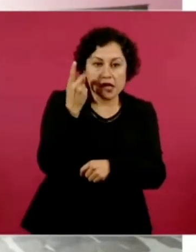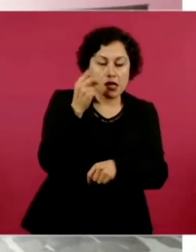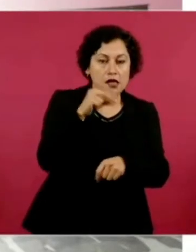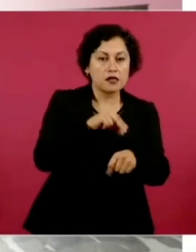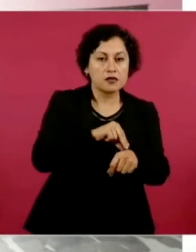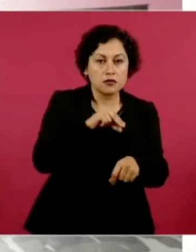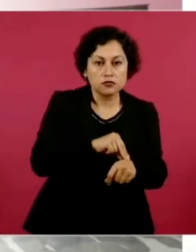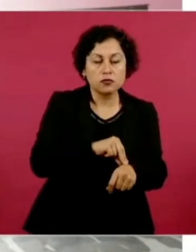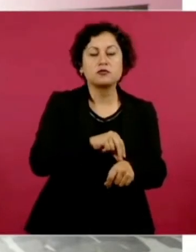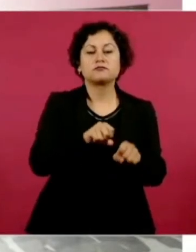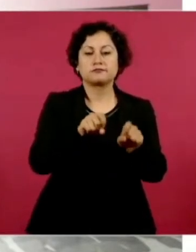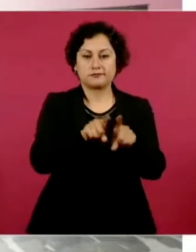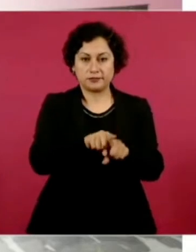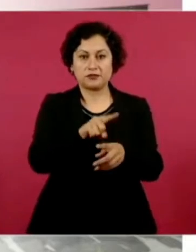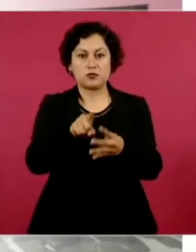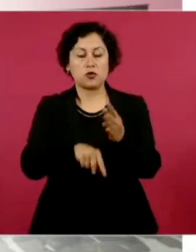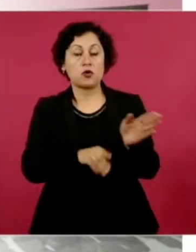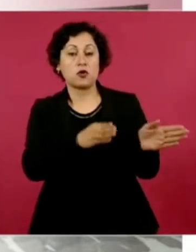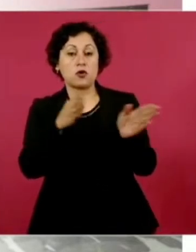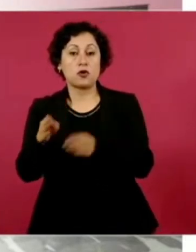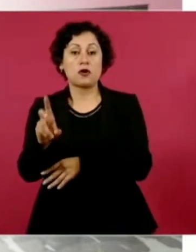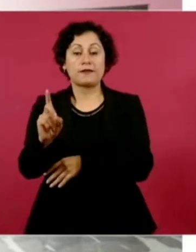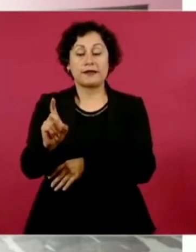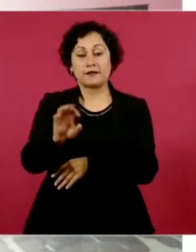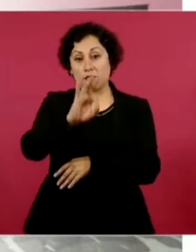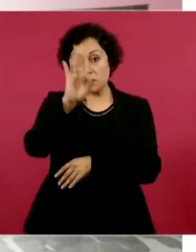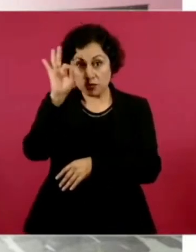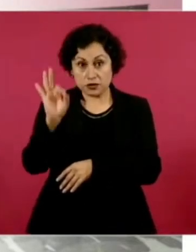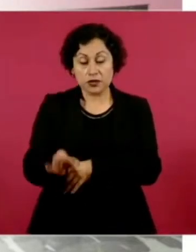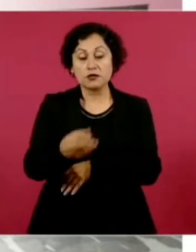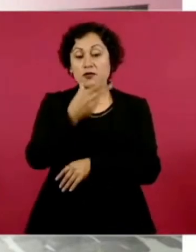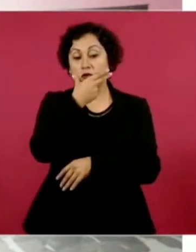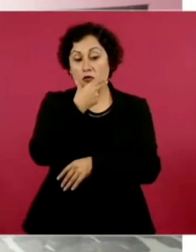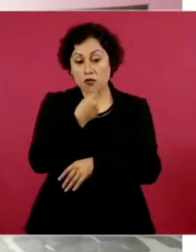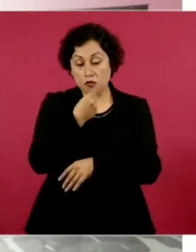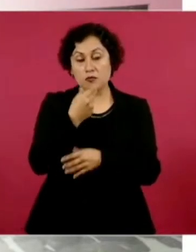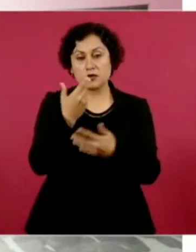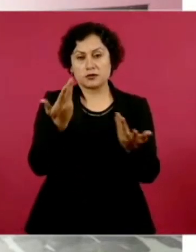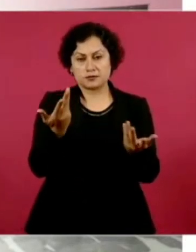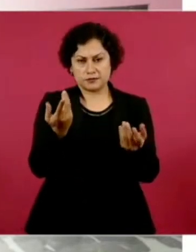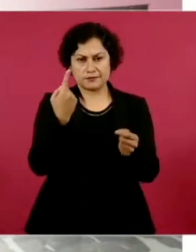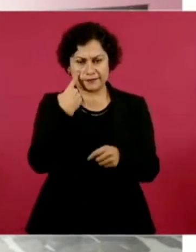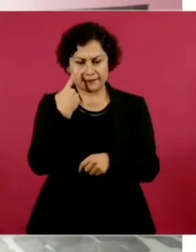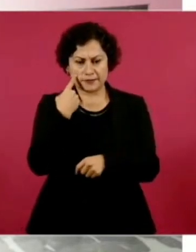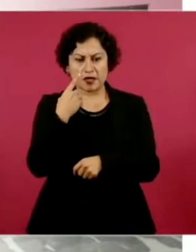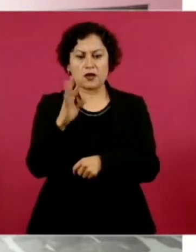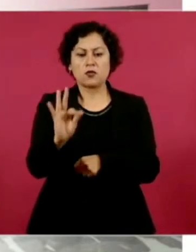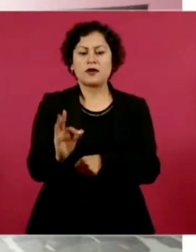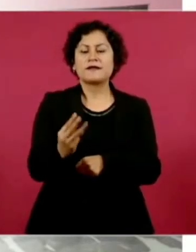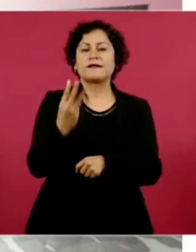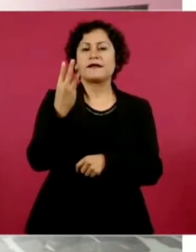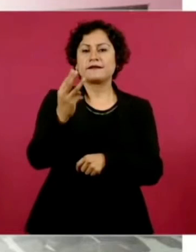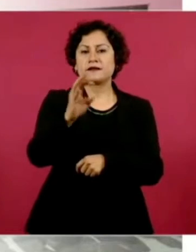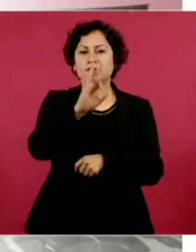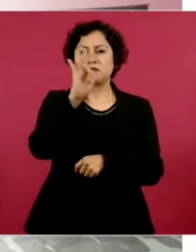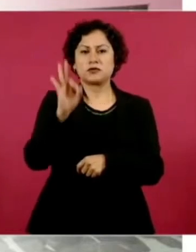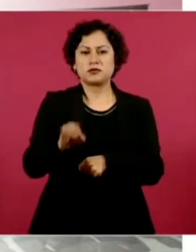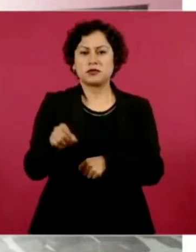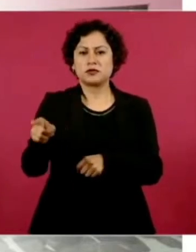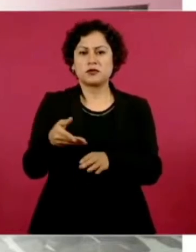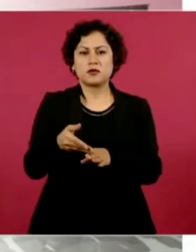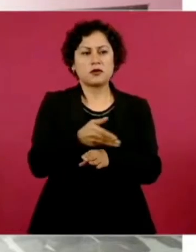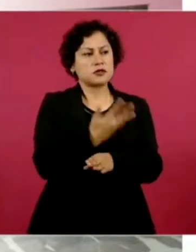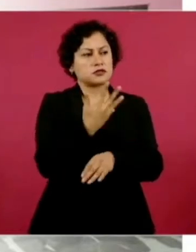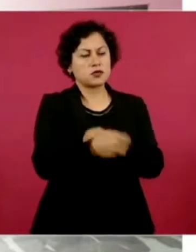luego también, 30% son hombres. Y aquí también podemos ver, 43% tenía una antigüedad menor de 5 años,